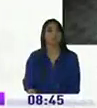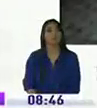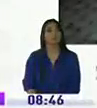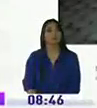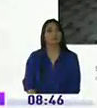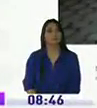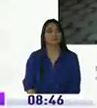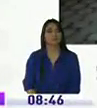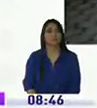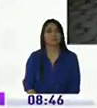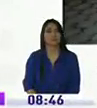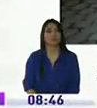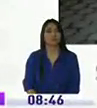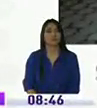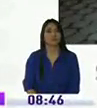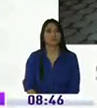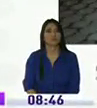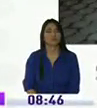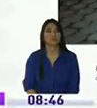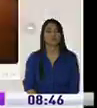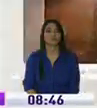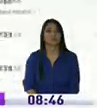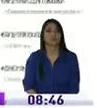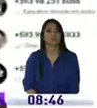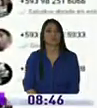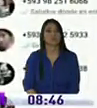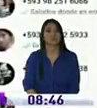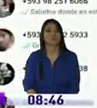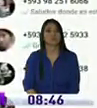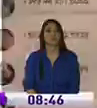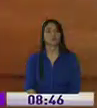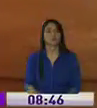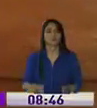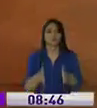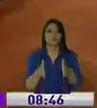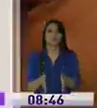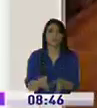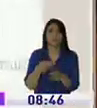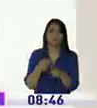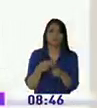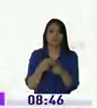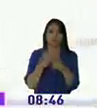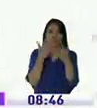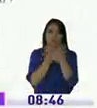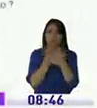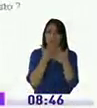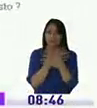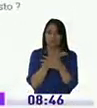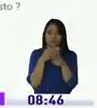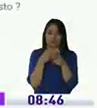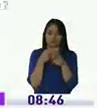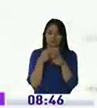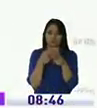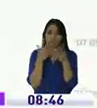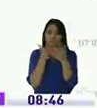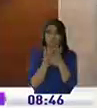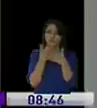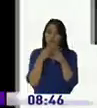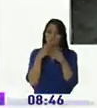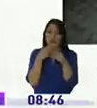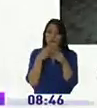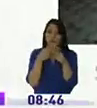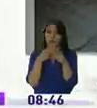de Conocoto. Lo que pasa es que las calles uno se confunde, ¿no? Eugenio Espejo, José María Plácido Camaño.